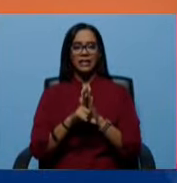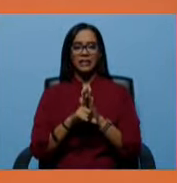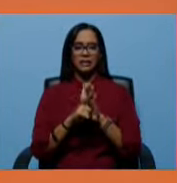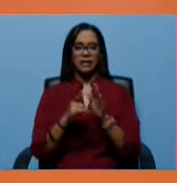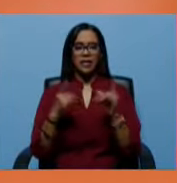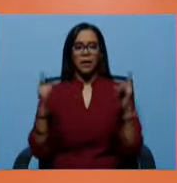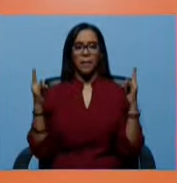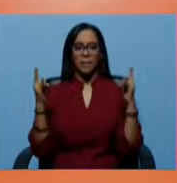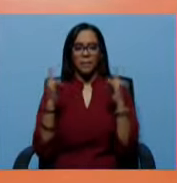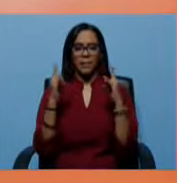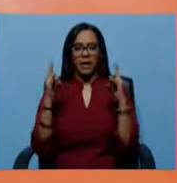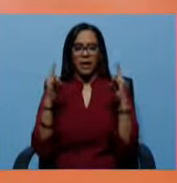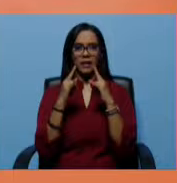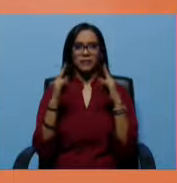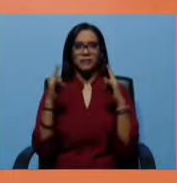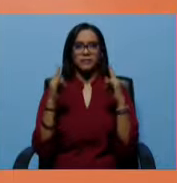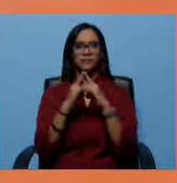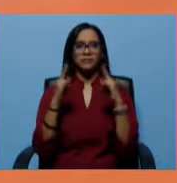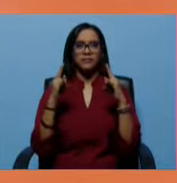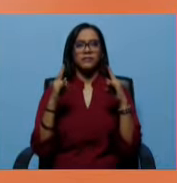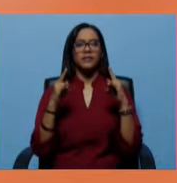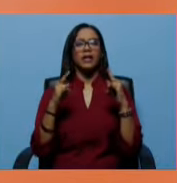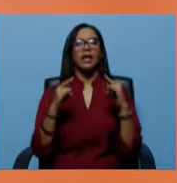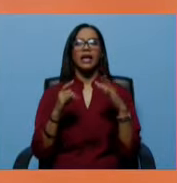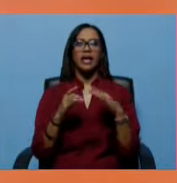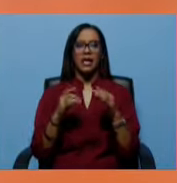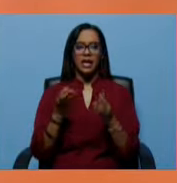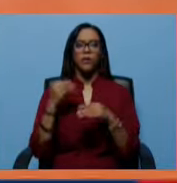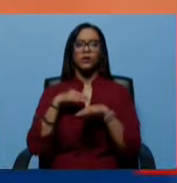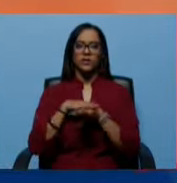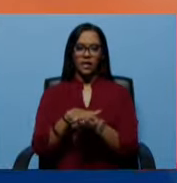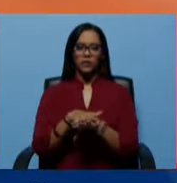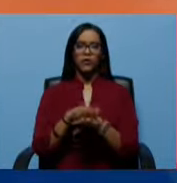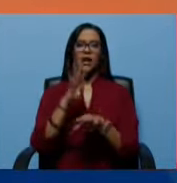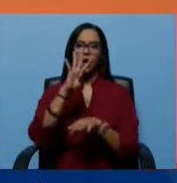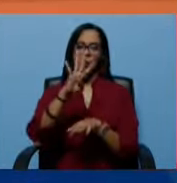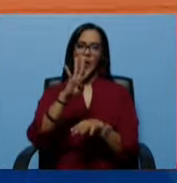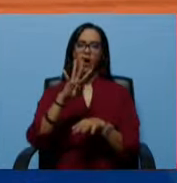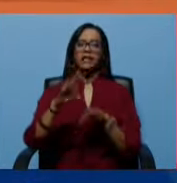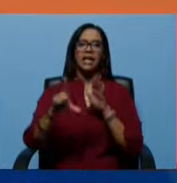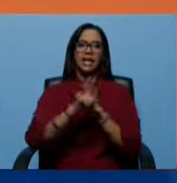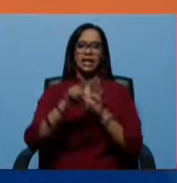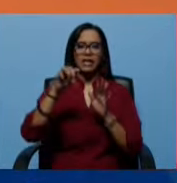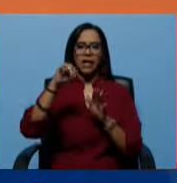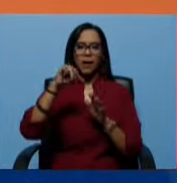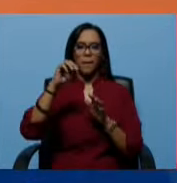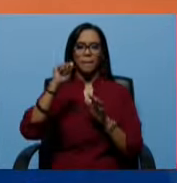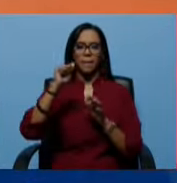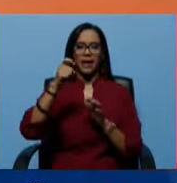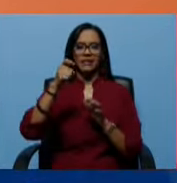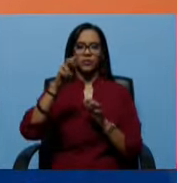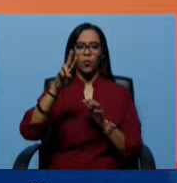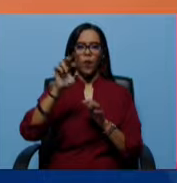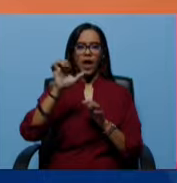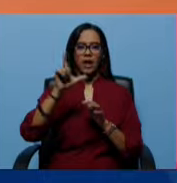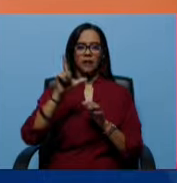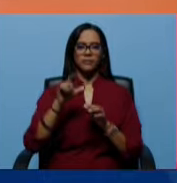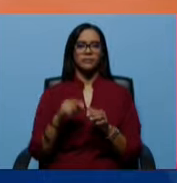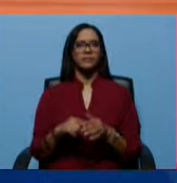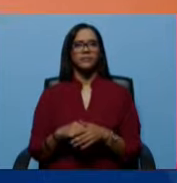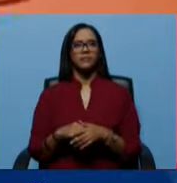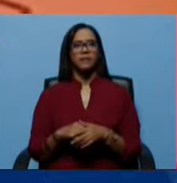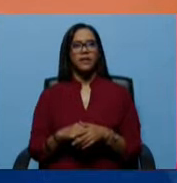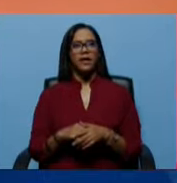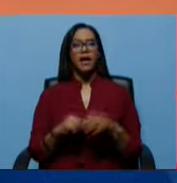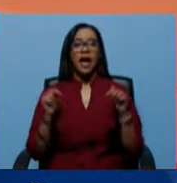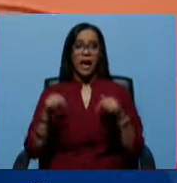magnetismo, incluyendo la cuarta ley de Maxwell. Muy bien, profe. Aquí